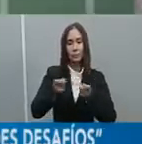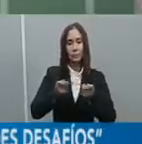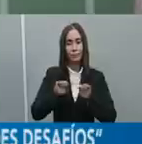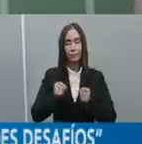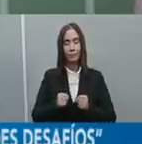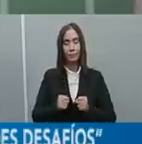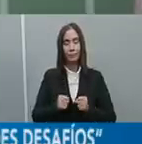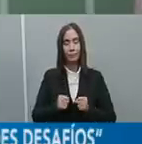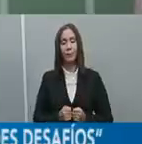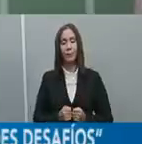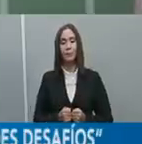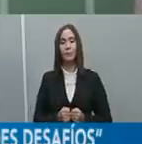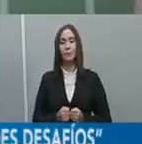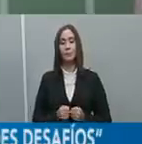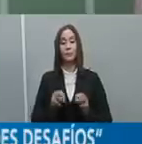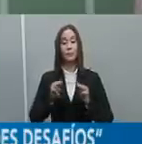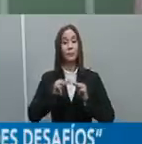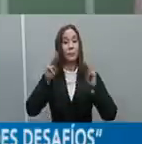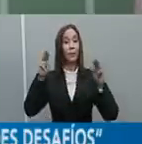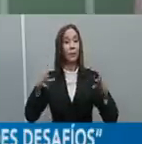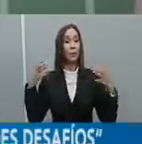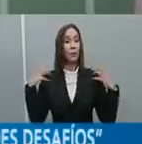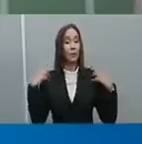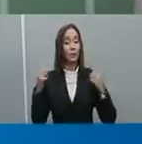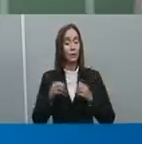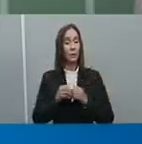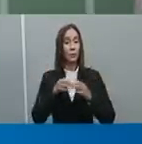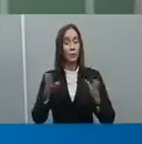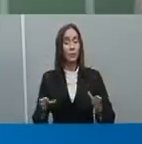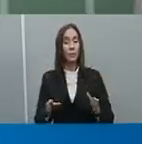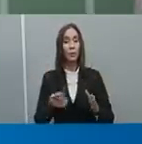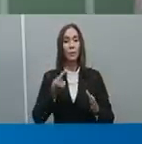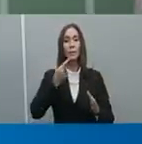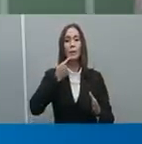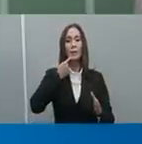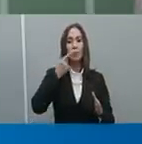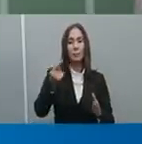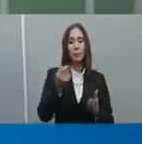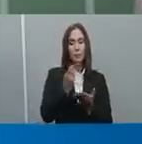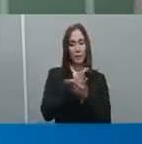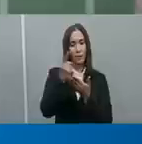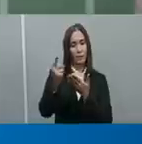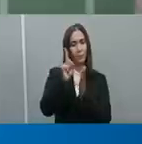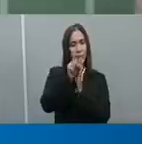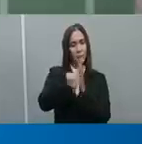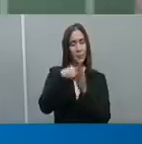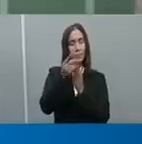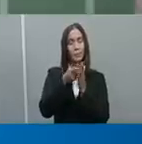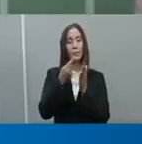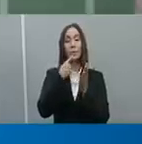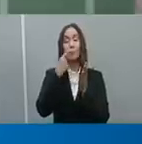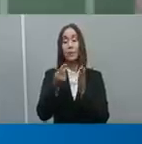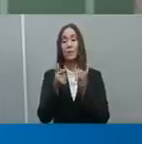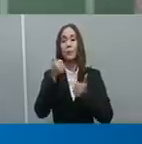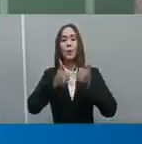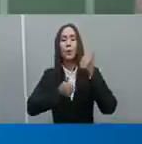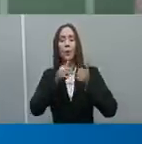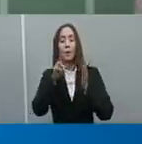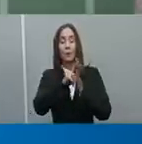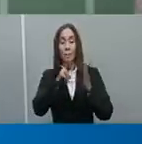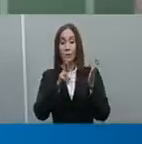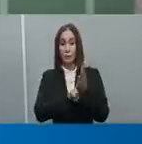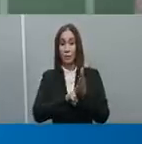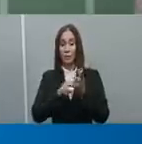tomará el Ministerio de Salud serán anunciadas en las próximas horas y estamos seguros que son imprescindibles